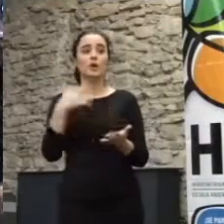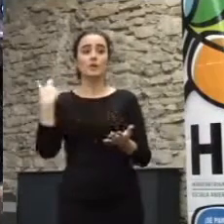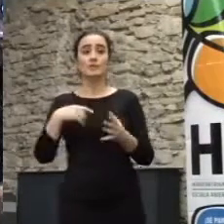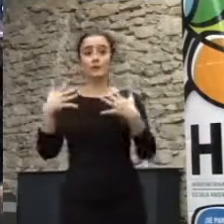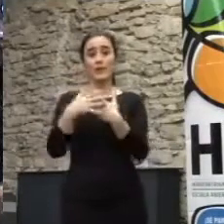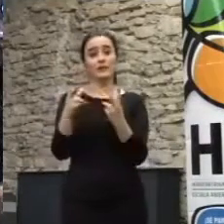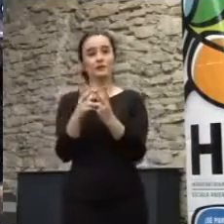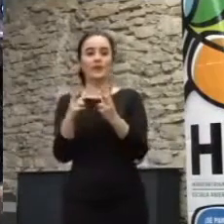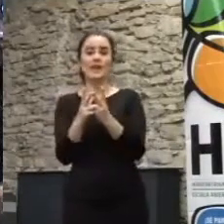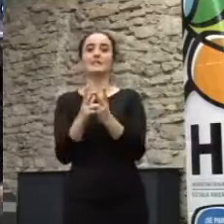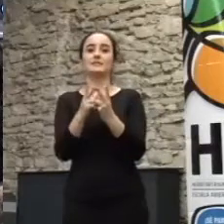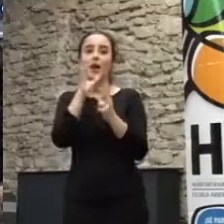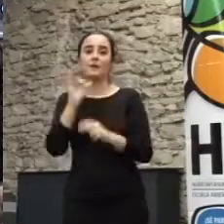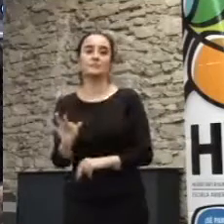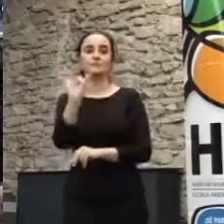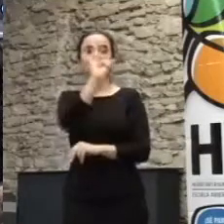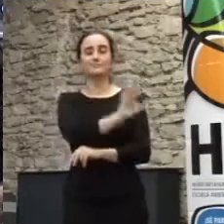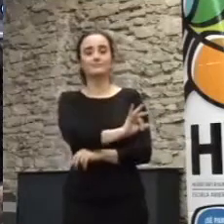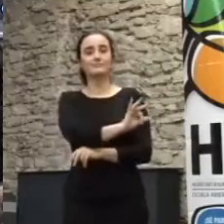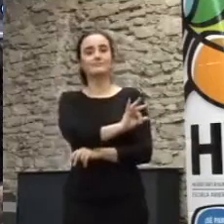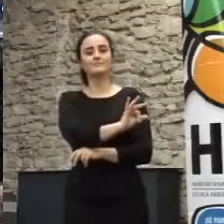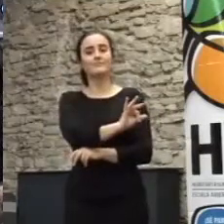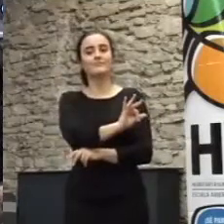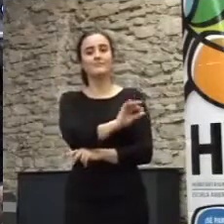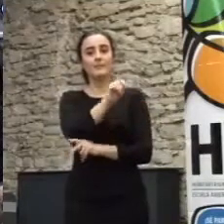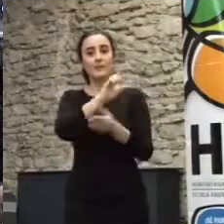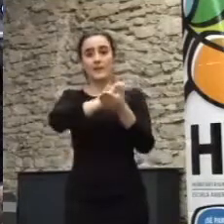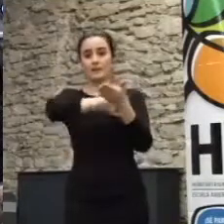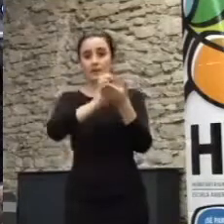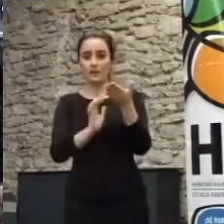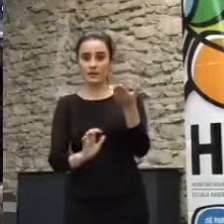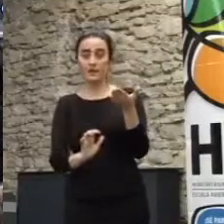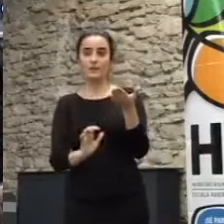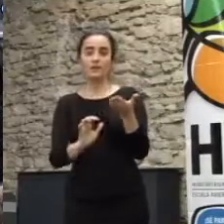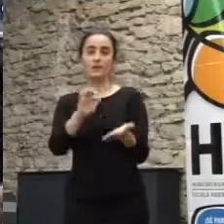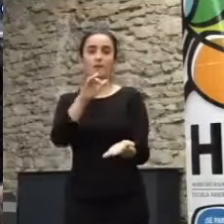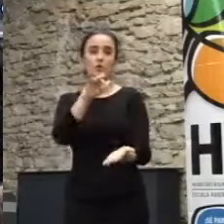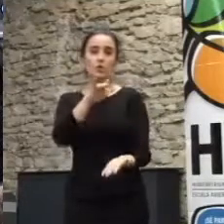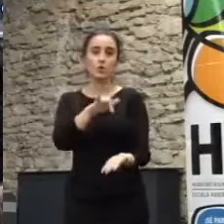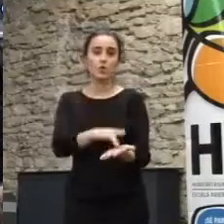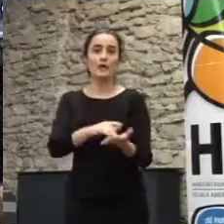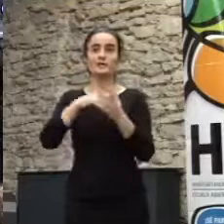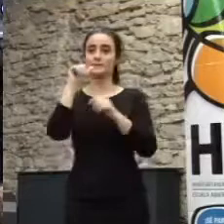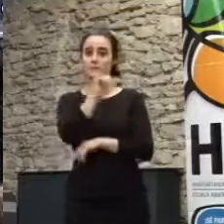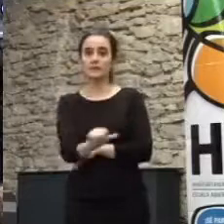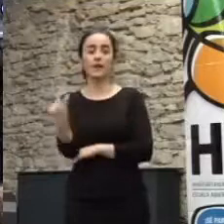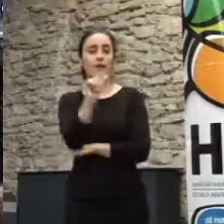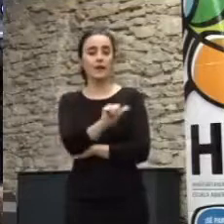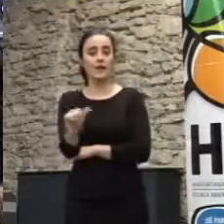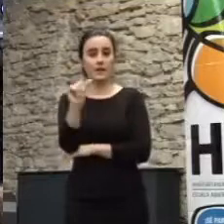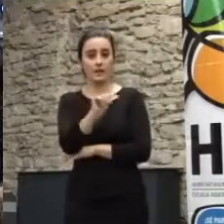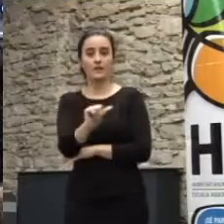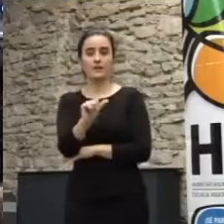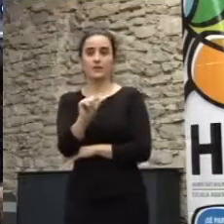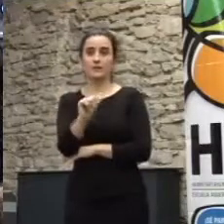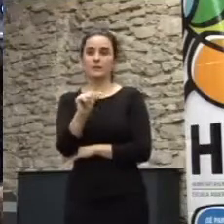redes sociales a otro medio que es también escrito, en este caso es semanal, y que bueno, me va a